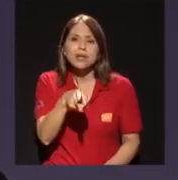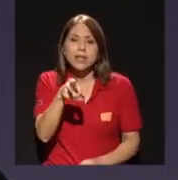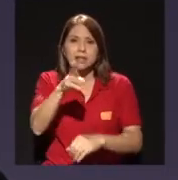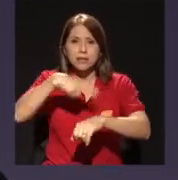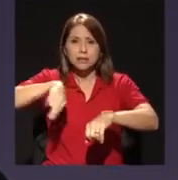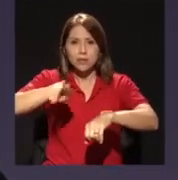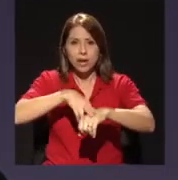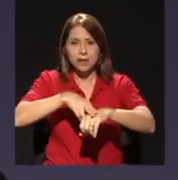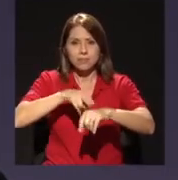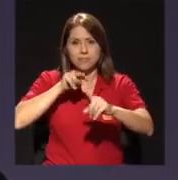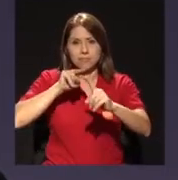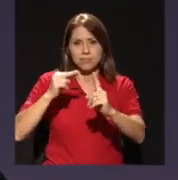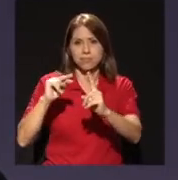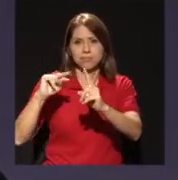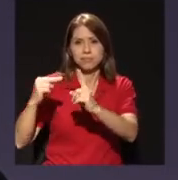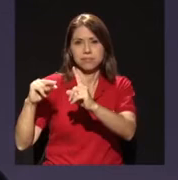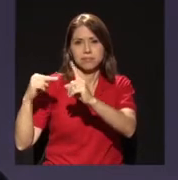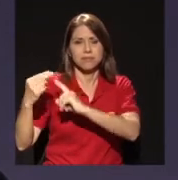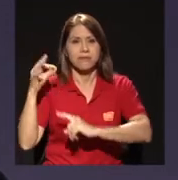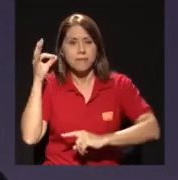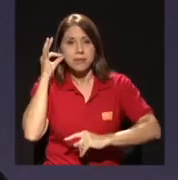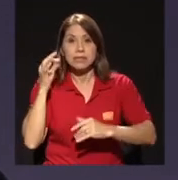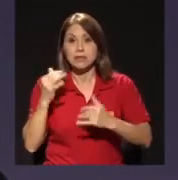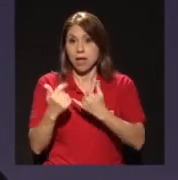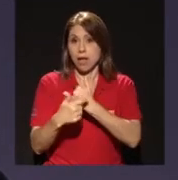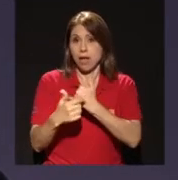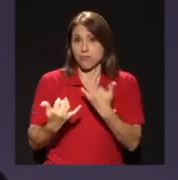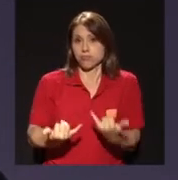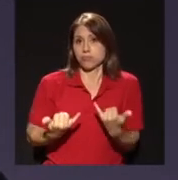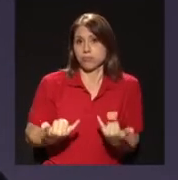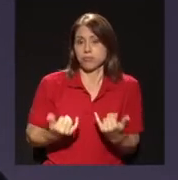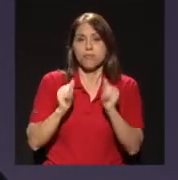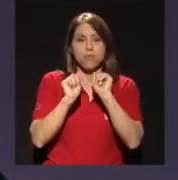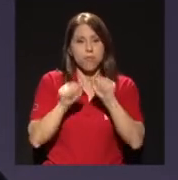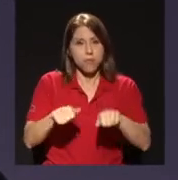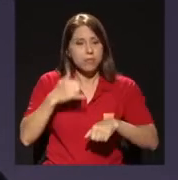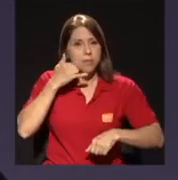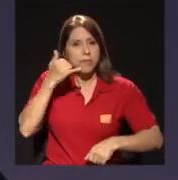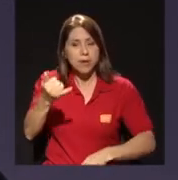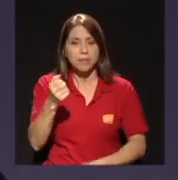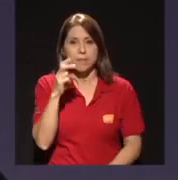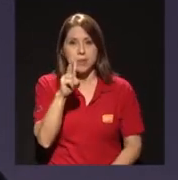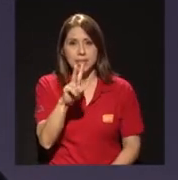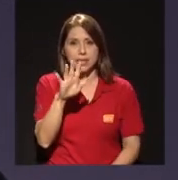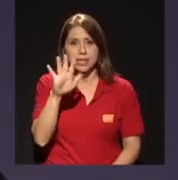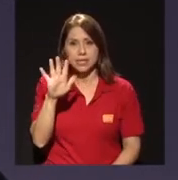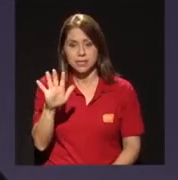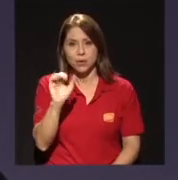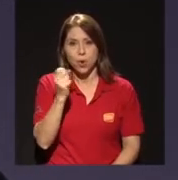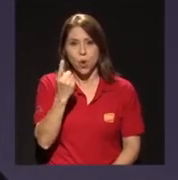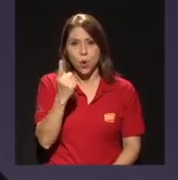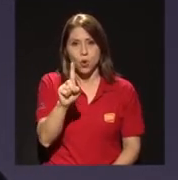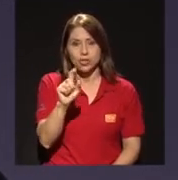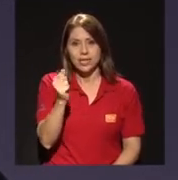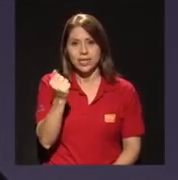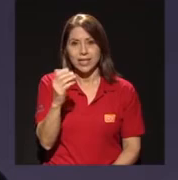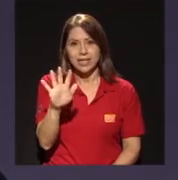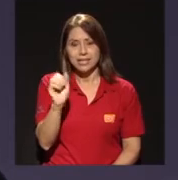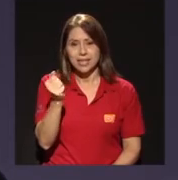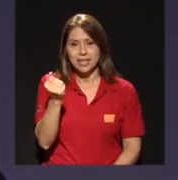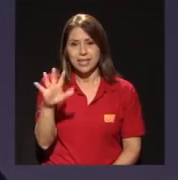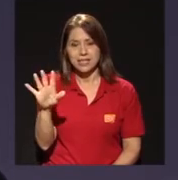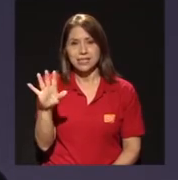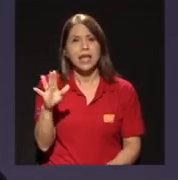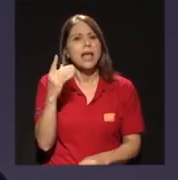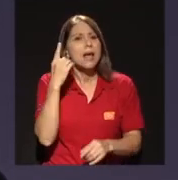femeninas. Estamos en vivo, puede llamarnos al 25 11 15 15 para hacer sus preguntas